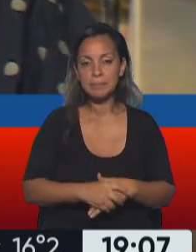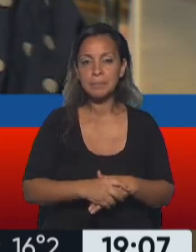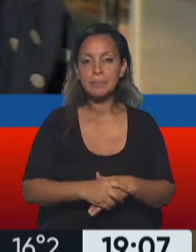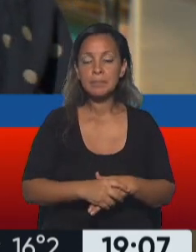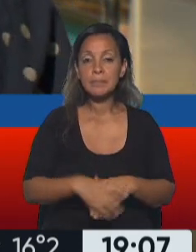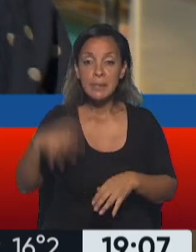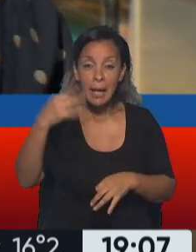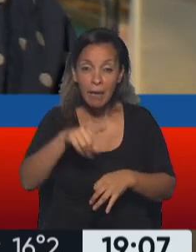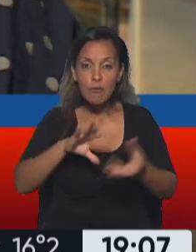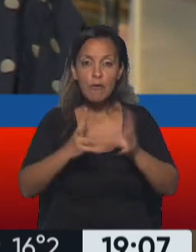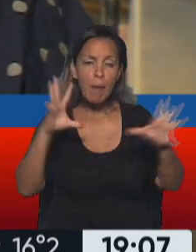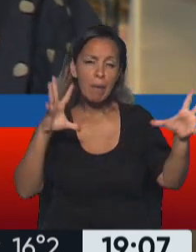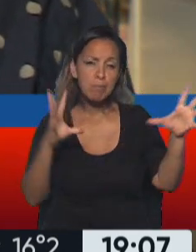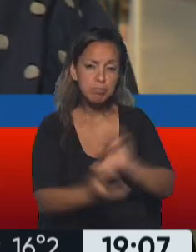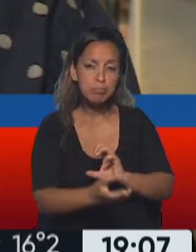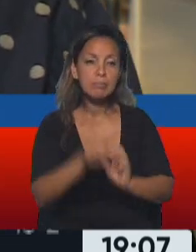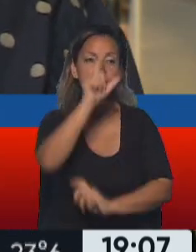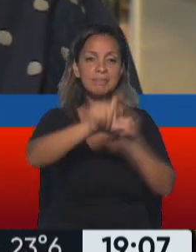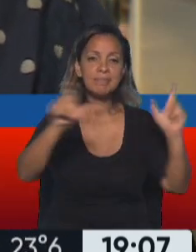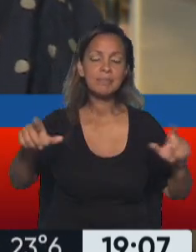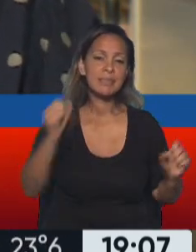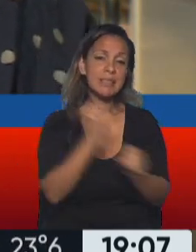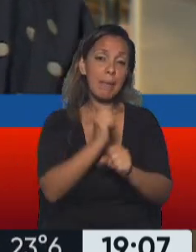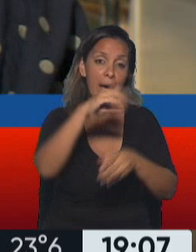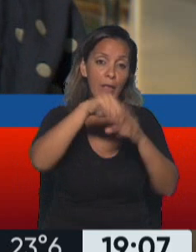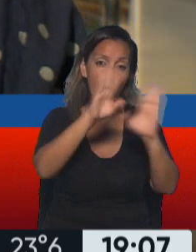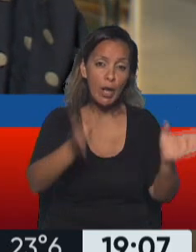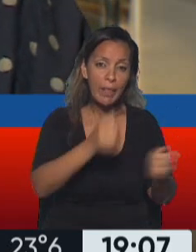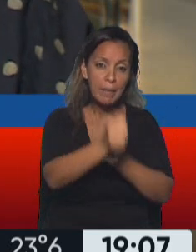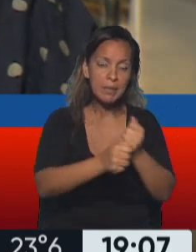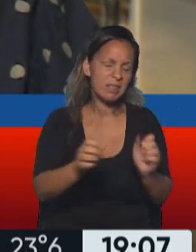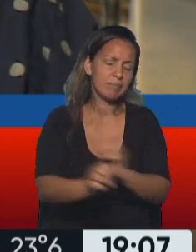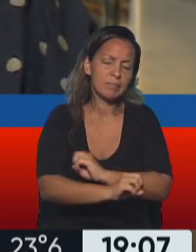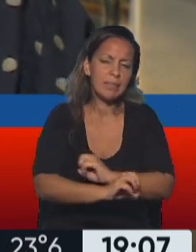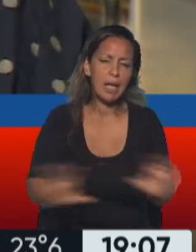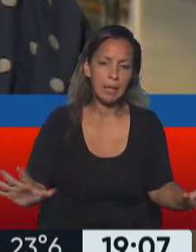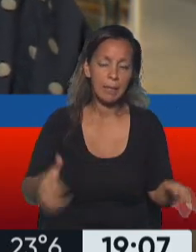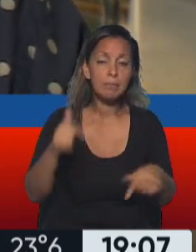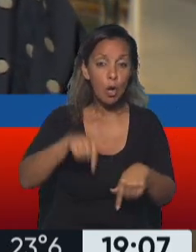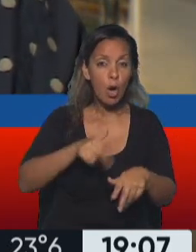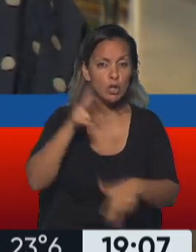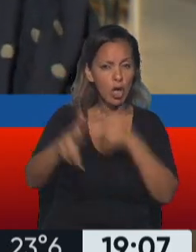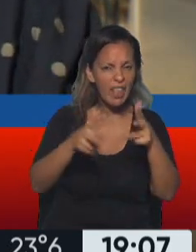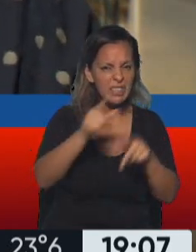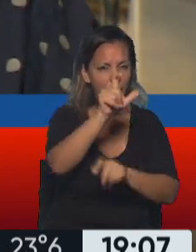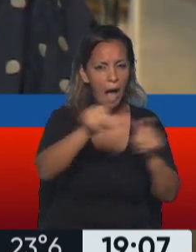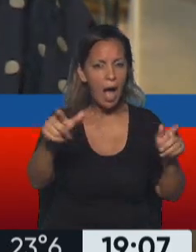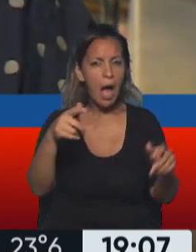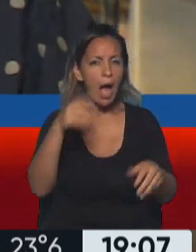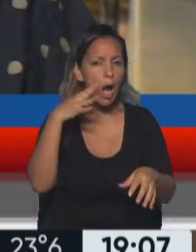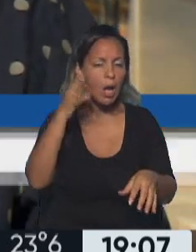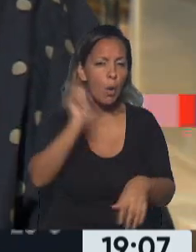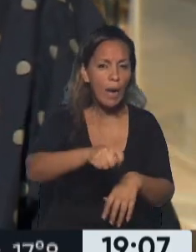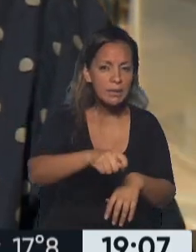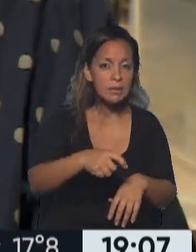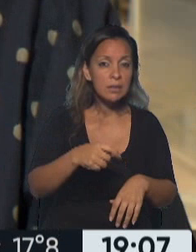clase trabajadora y a los trabajadores y trabajadoras de Cresta Roja fue enorme. Yo hoy le decía a los señores jueces, no lo vamos a reparar